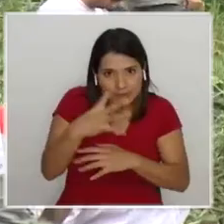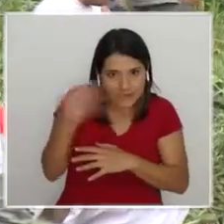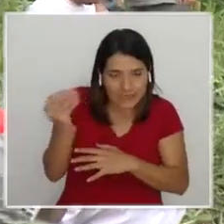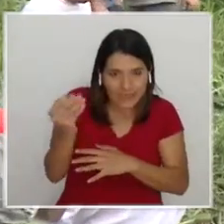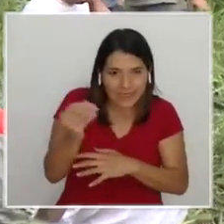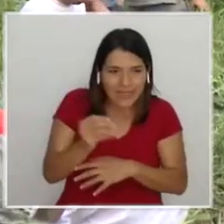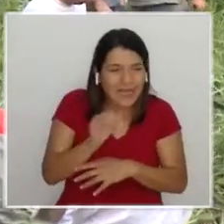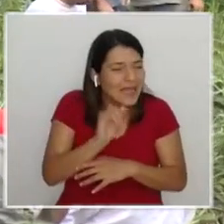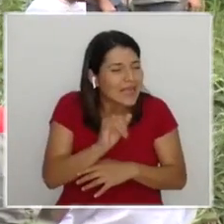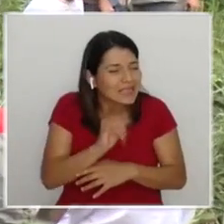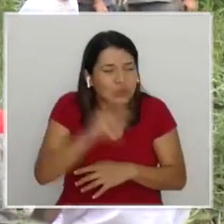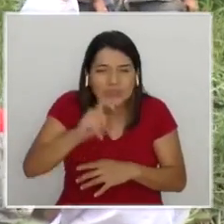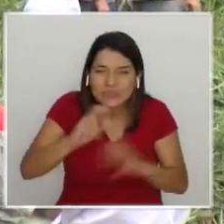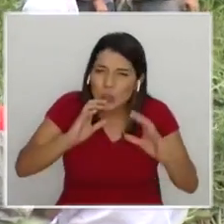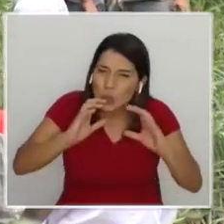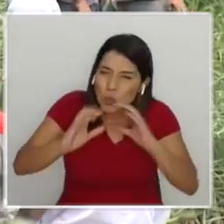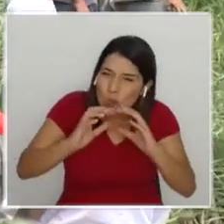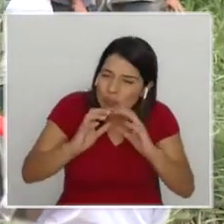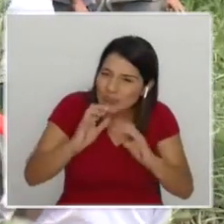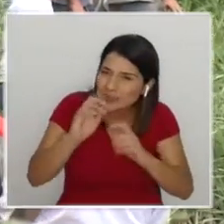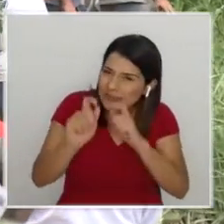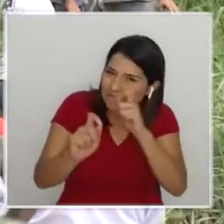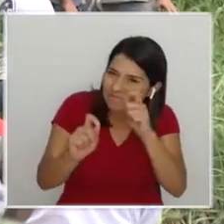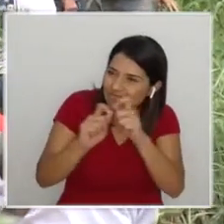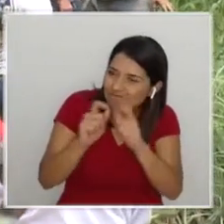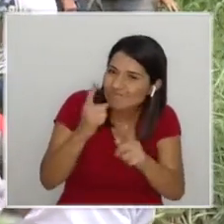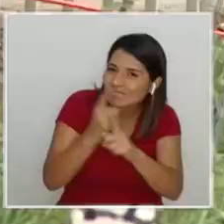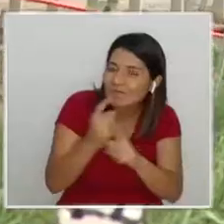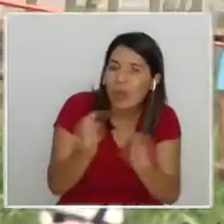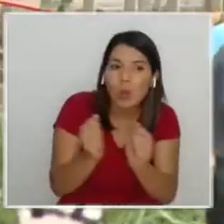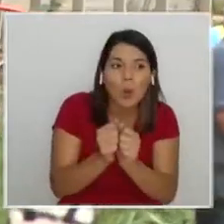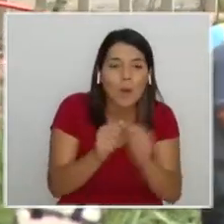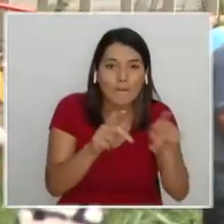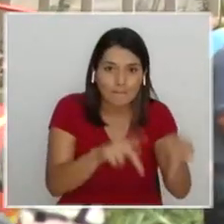comunicación asertiva con las personas que están en el lugar.